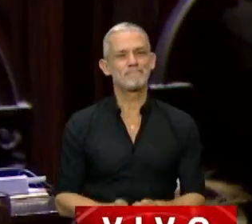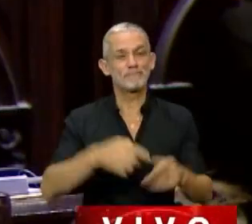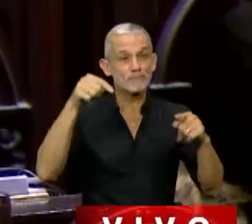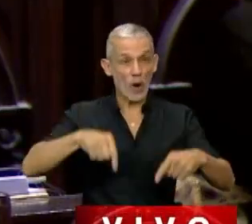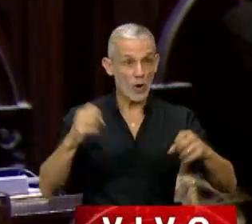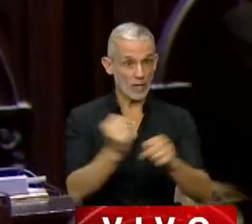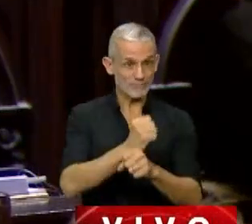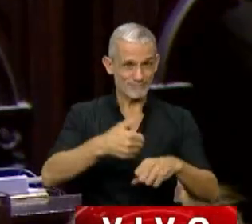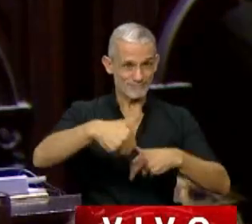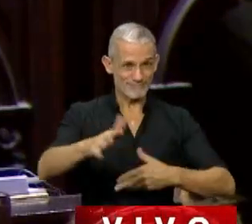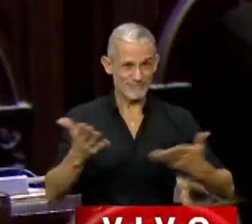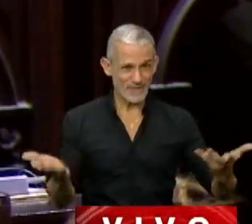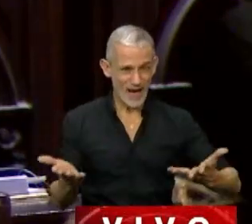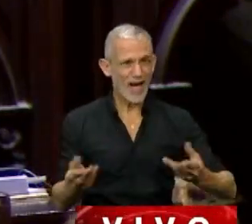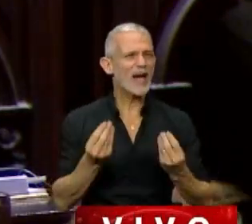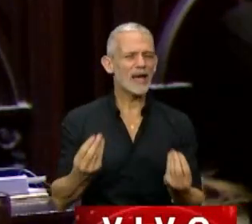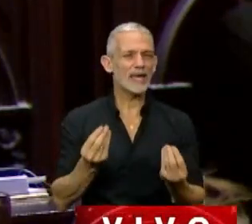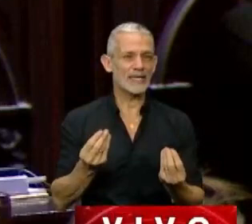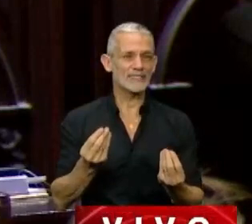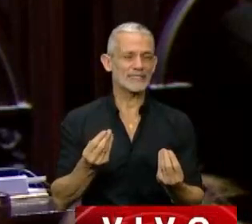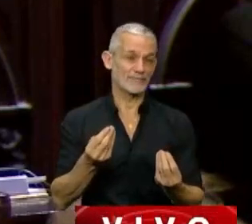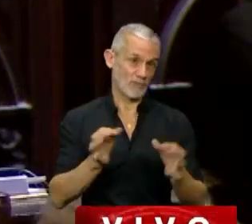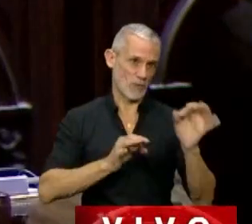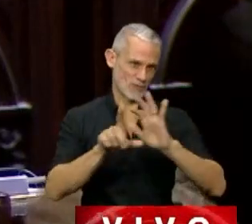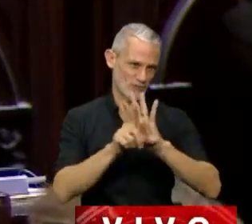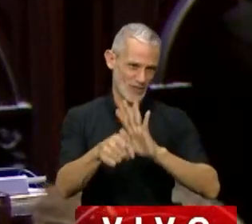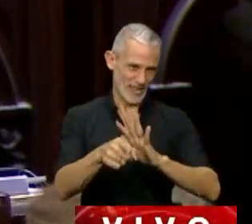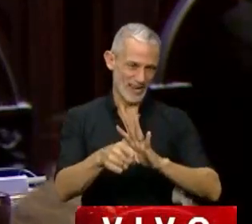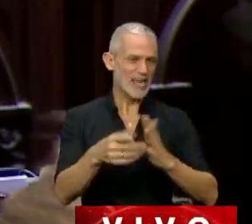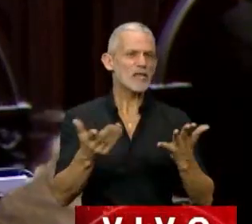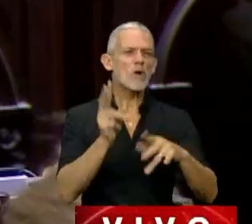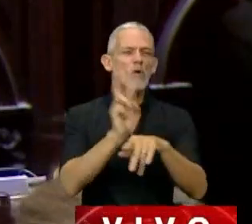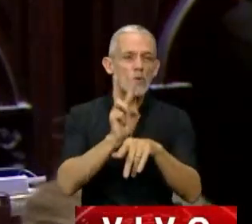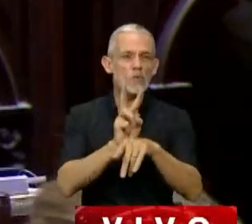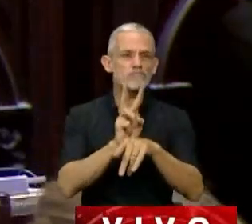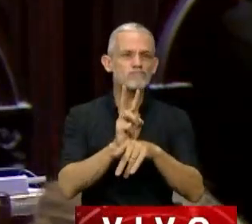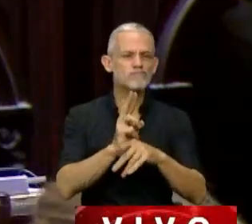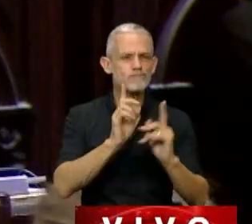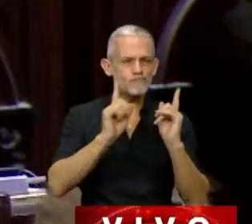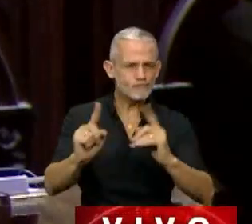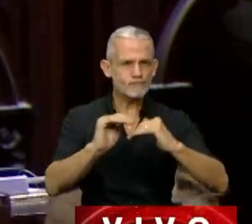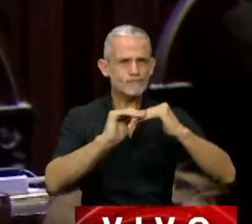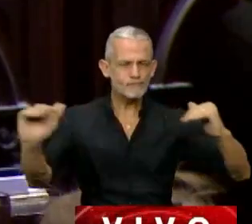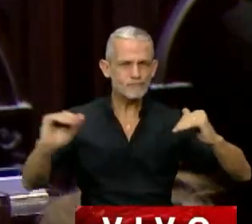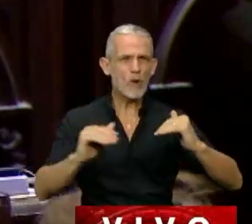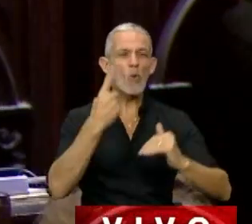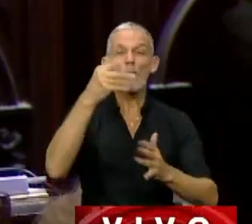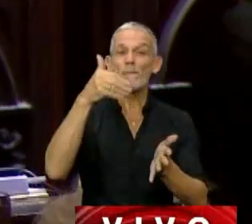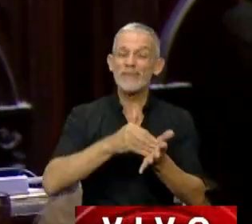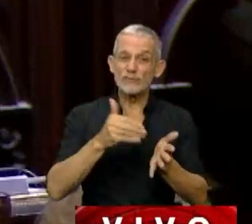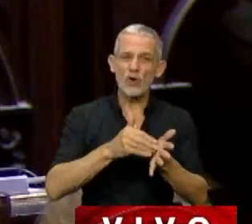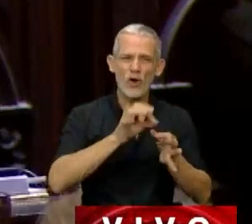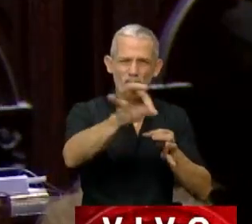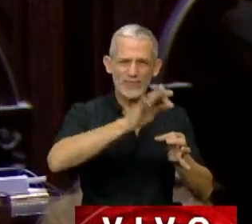hoy vamos a lograr con la aprobación de este proyecto es proteger y preservar más de 1 millón